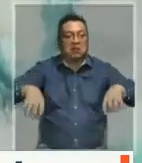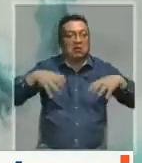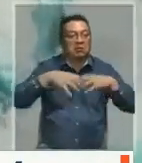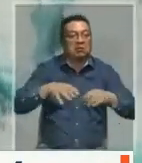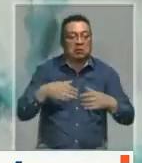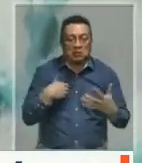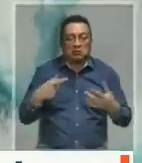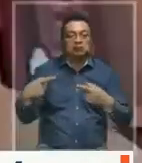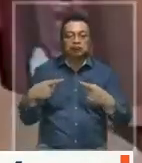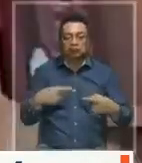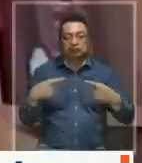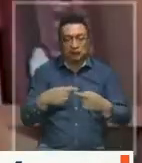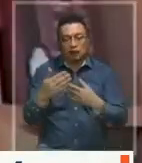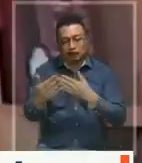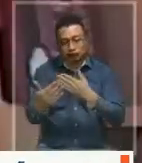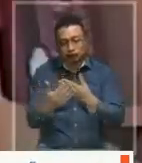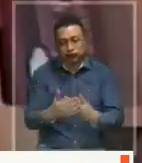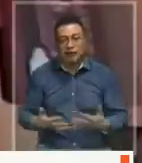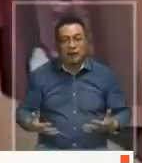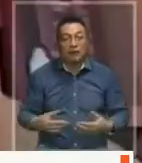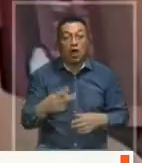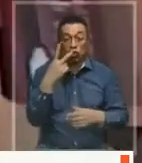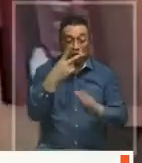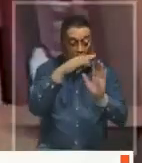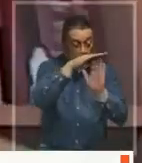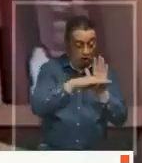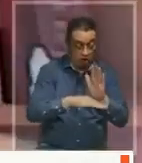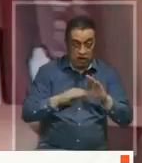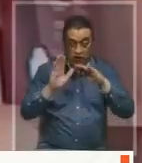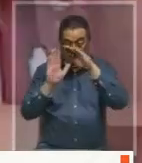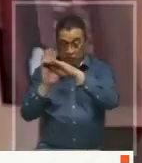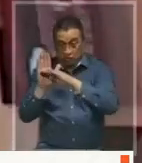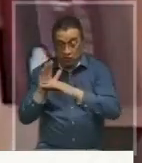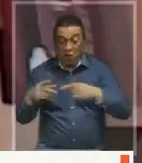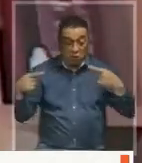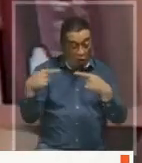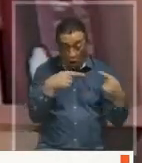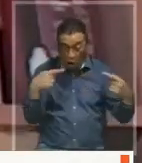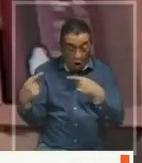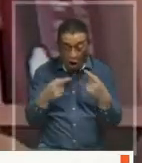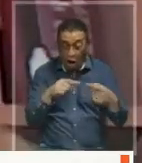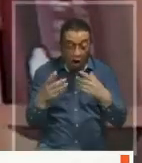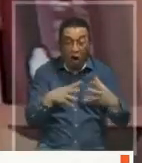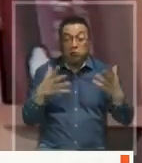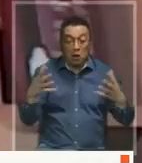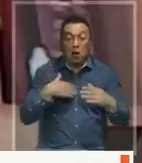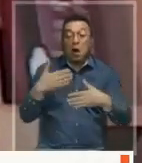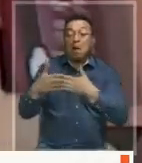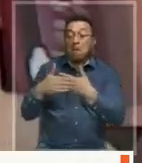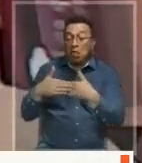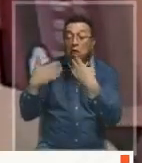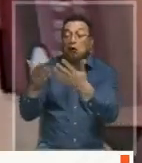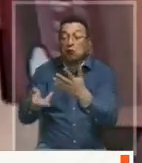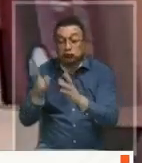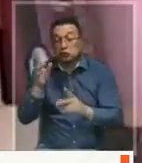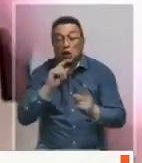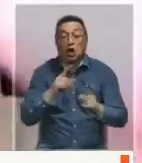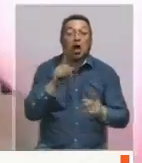contienda electoral que se viene. En vez de dos listas, que se saquen la mugre entre ellas, entre la lista del indulto y la lista de